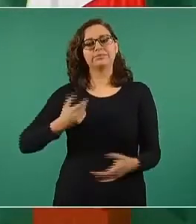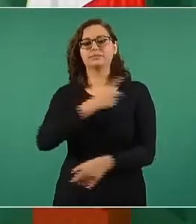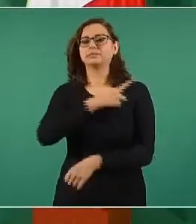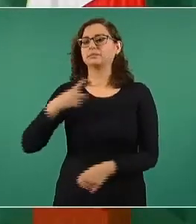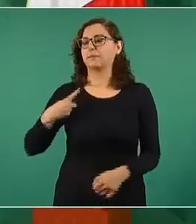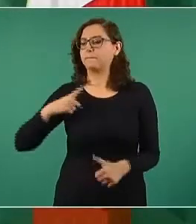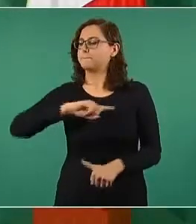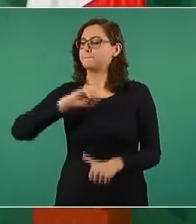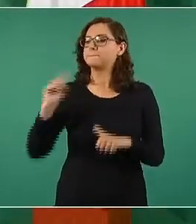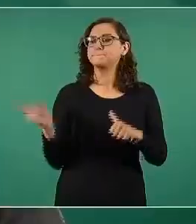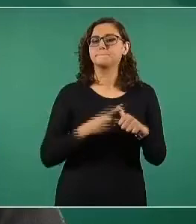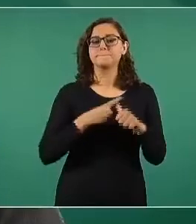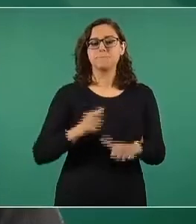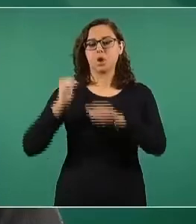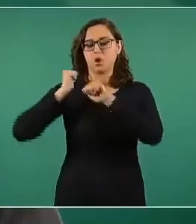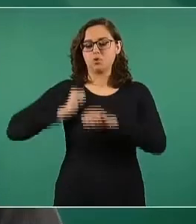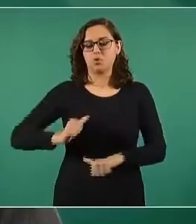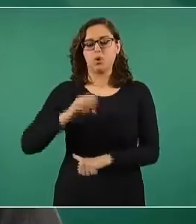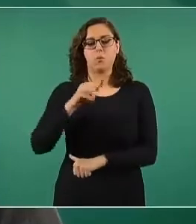moral.